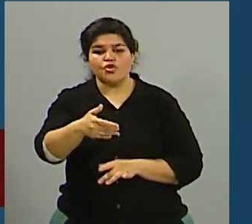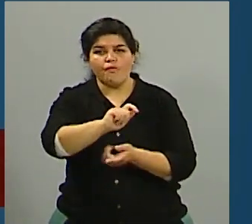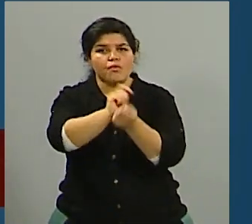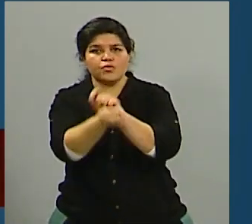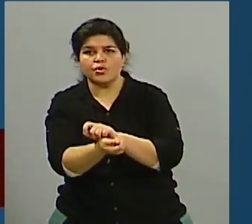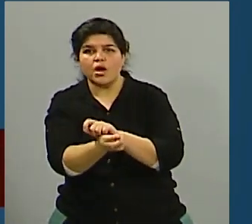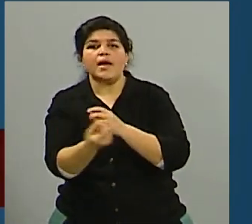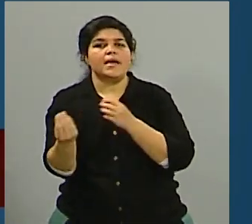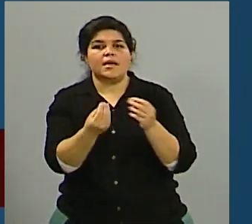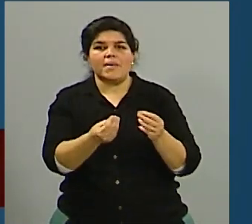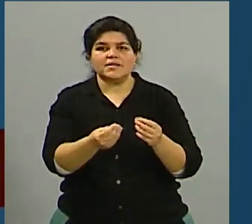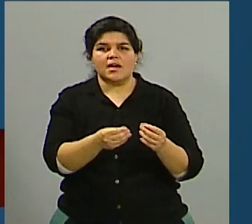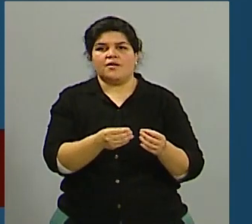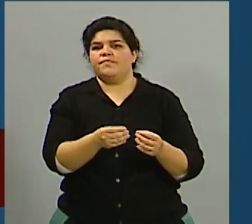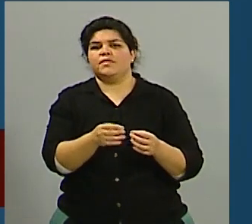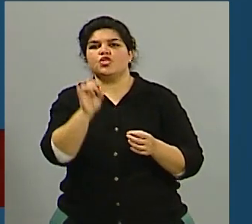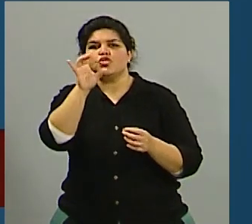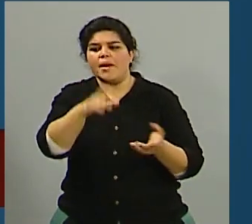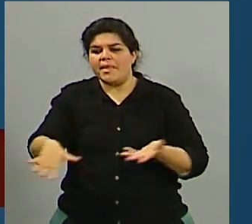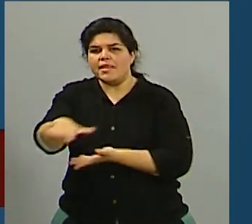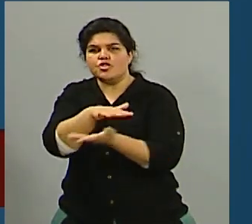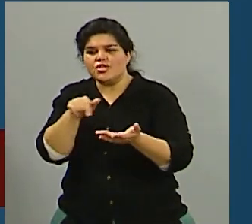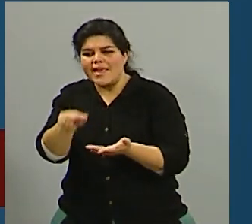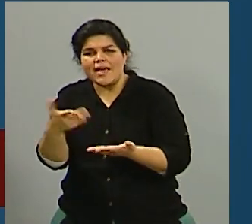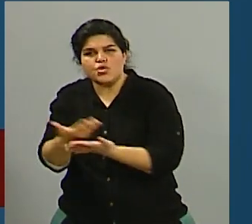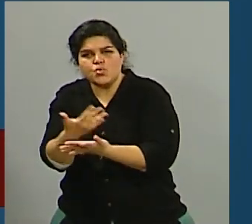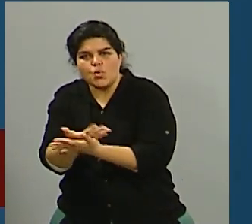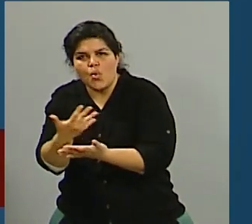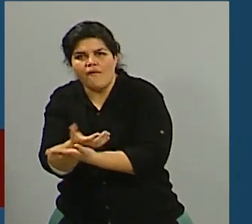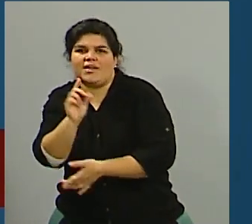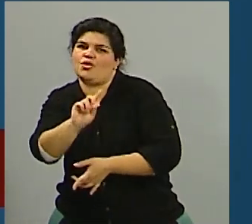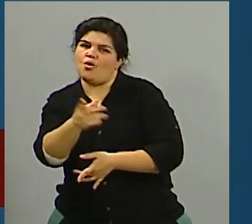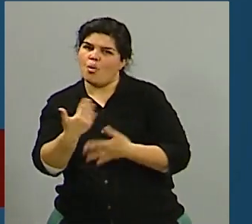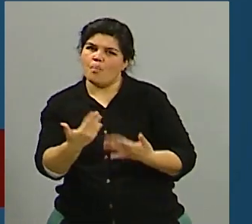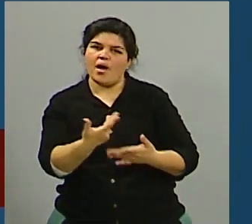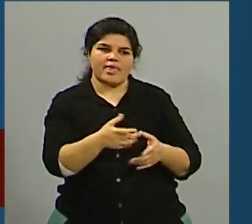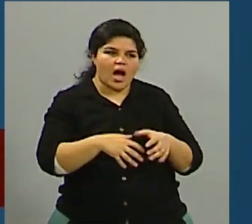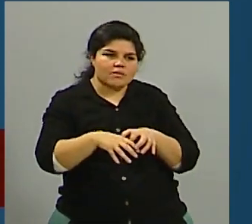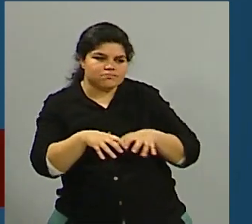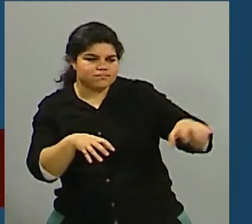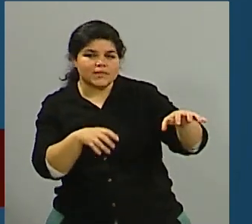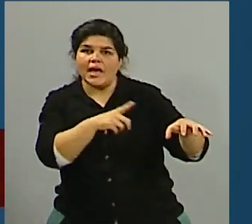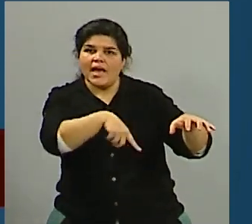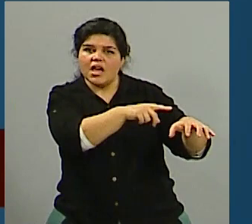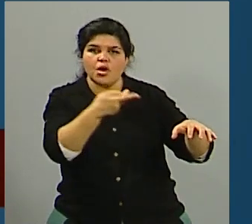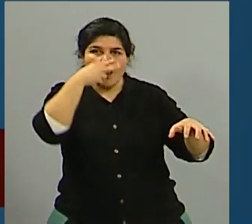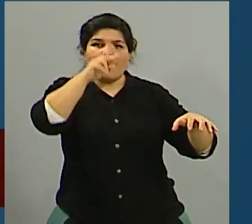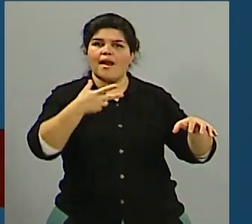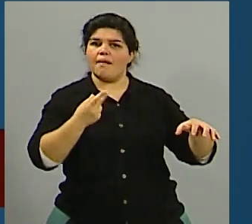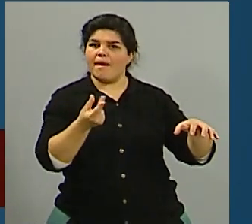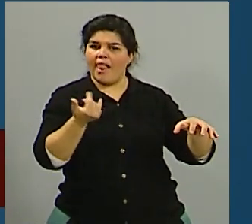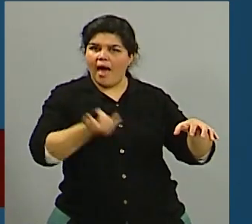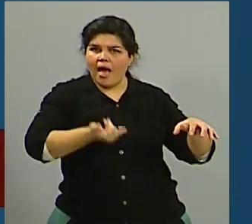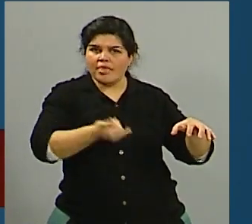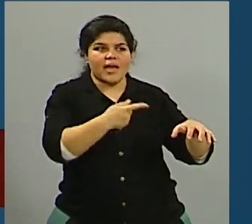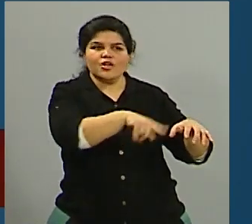de un sector y siempre el de los más, de los trabajadores, las clases sociales más castigadas. Me parece que es algo que vamos a tener que empezar